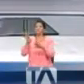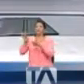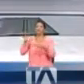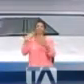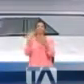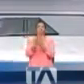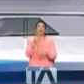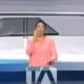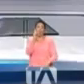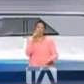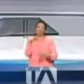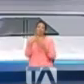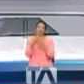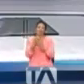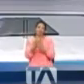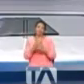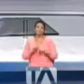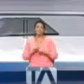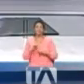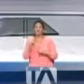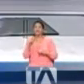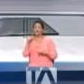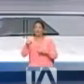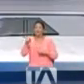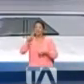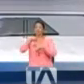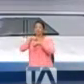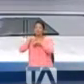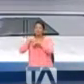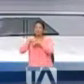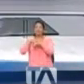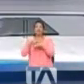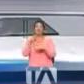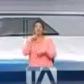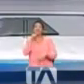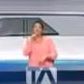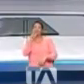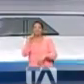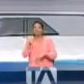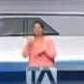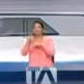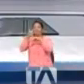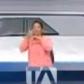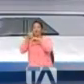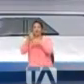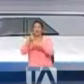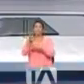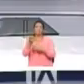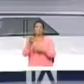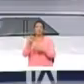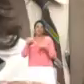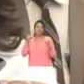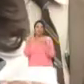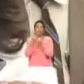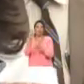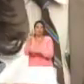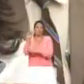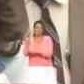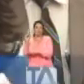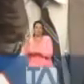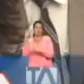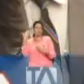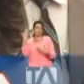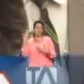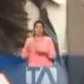tiene prisión preventiva. La mayoría de detenidos son dirigentes barriales del movimiento Creo. Sufrí